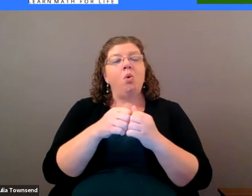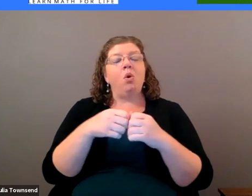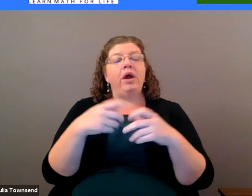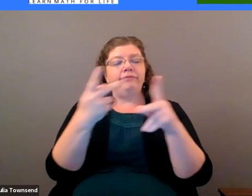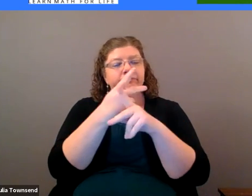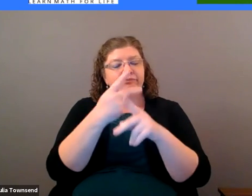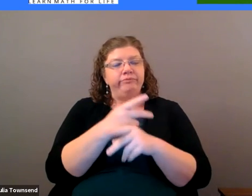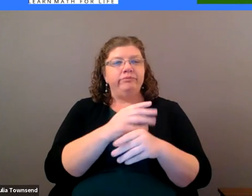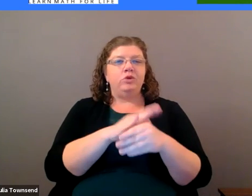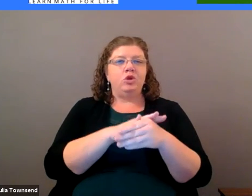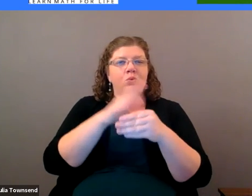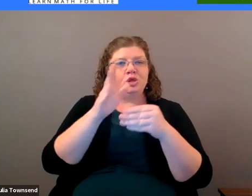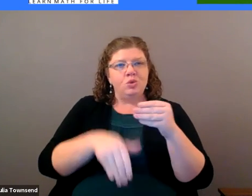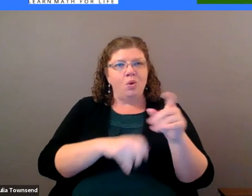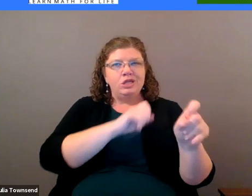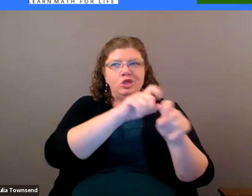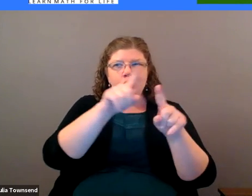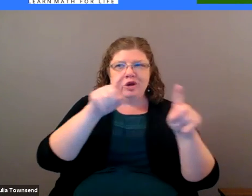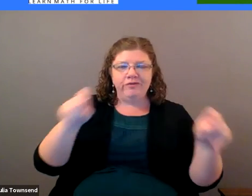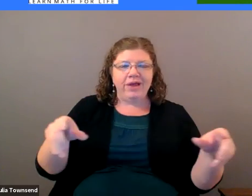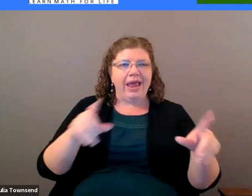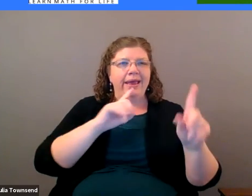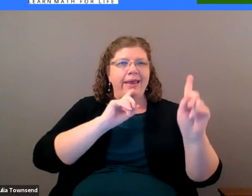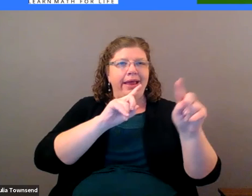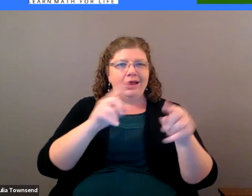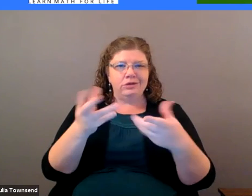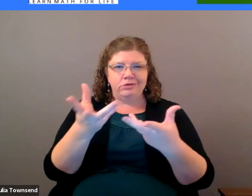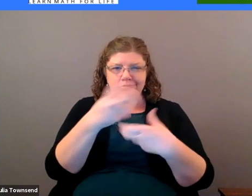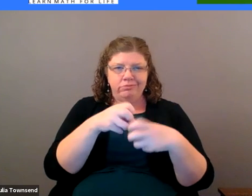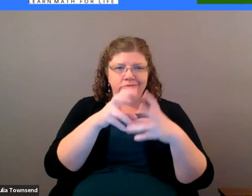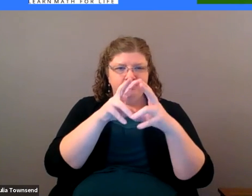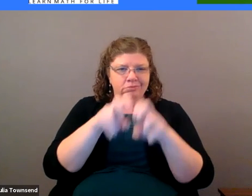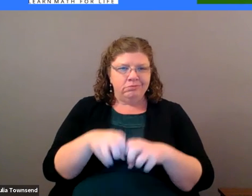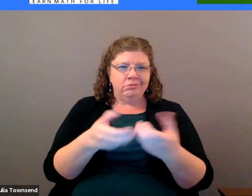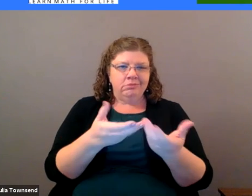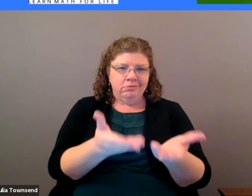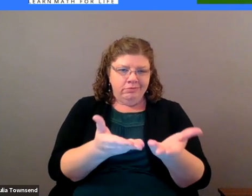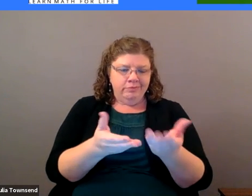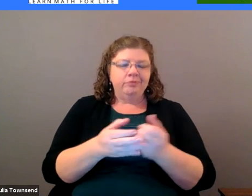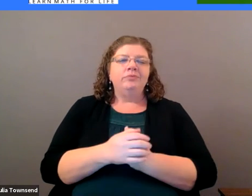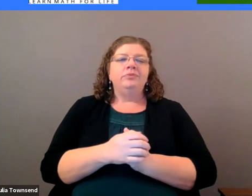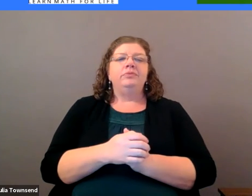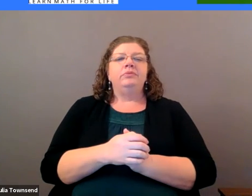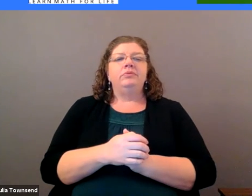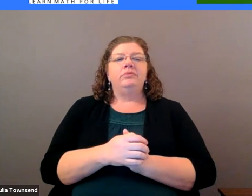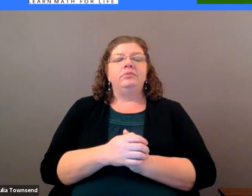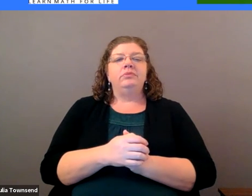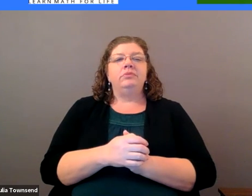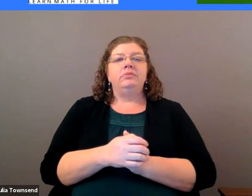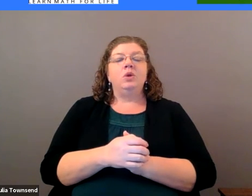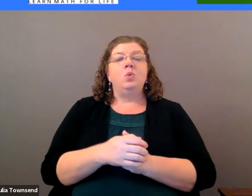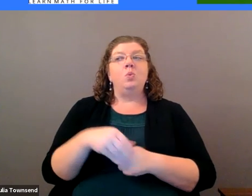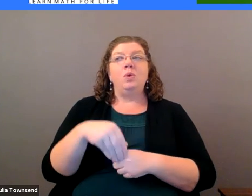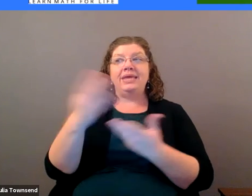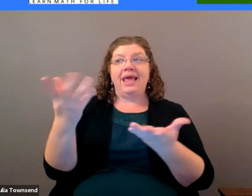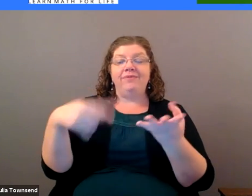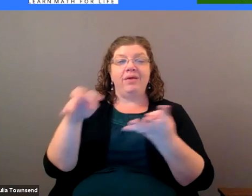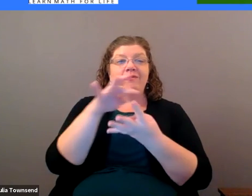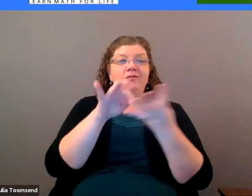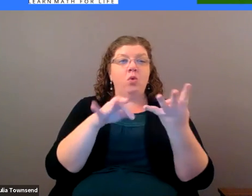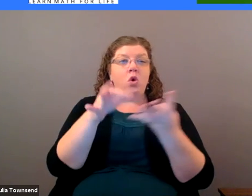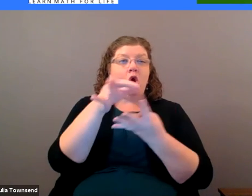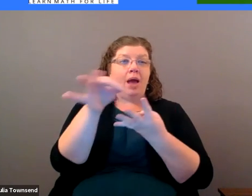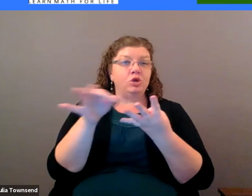resultados cuantitativos de la encuesta que se hizo a los maestros de este programa piloto. Les dimos